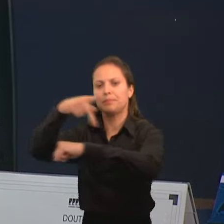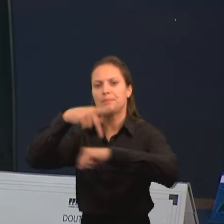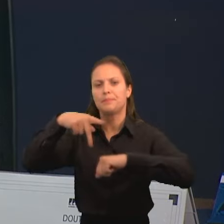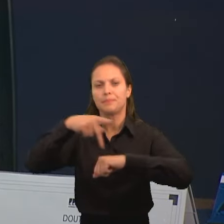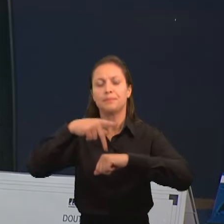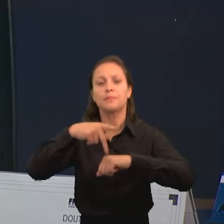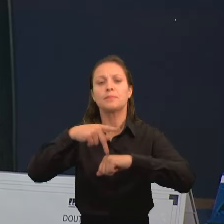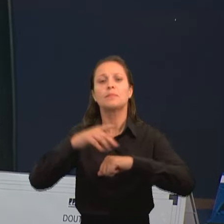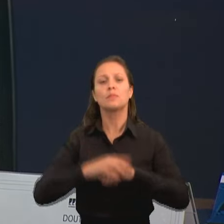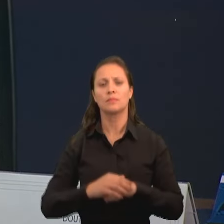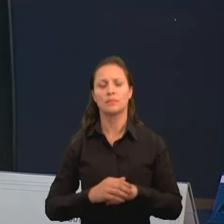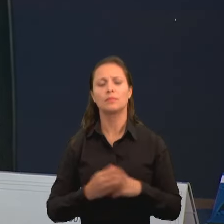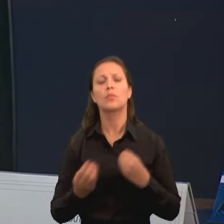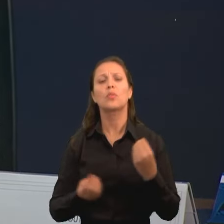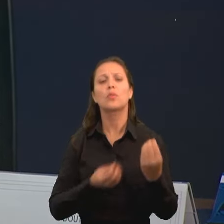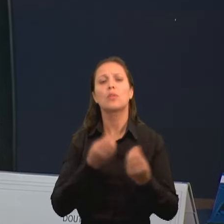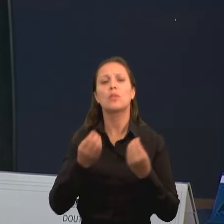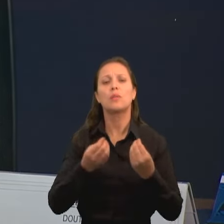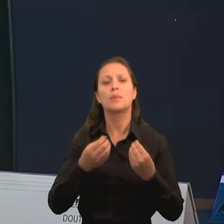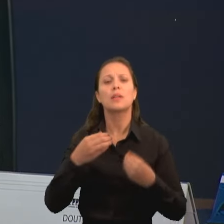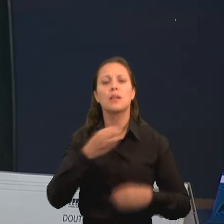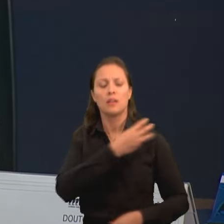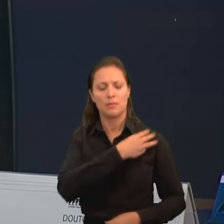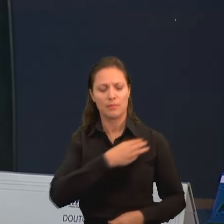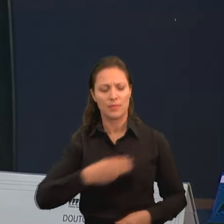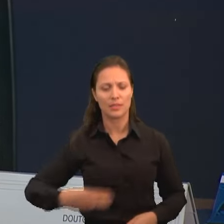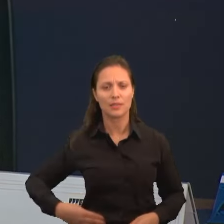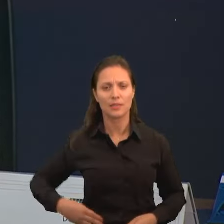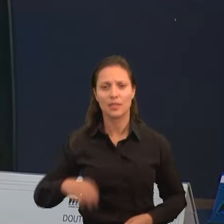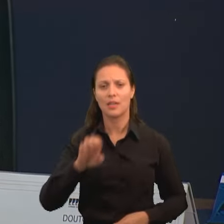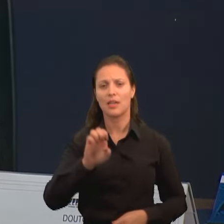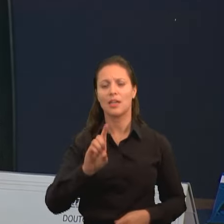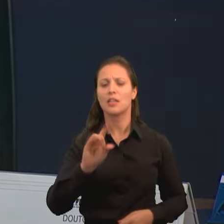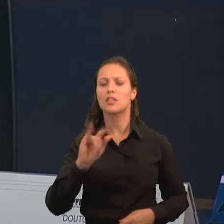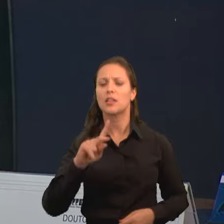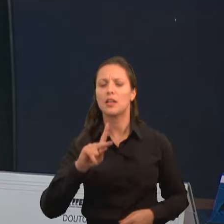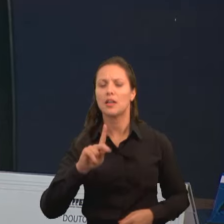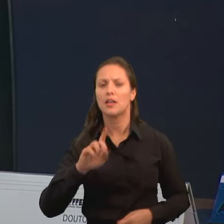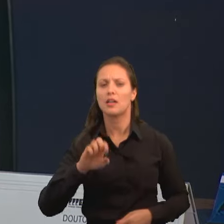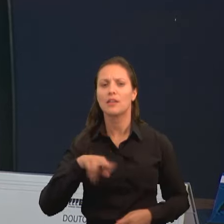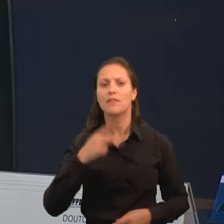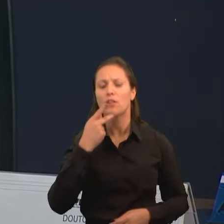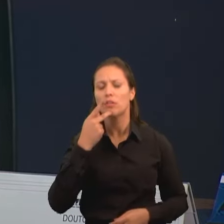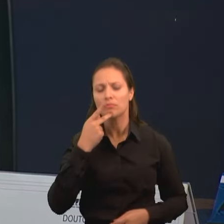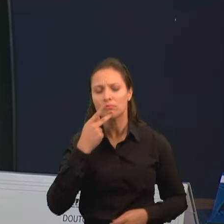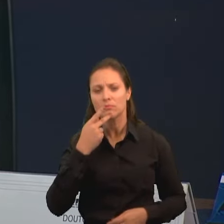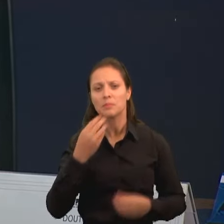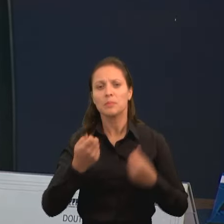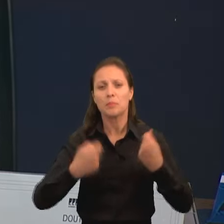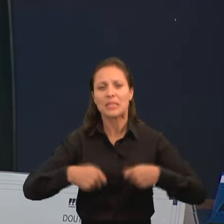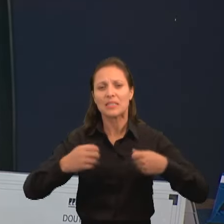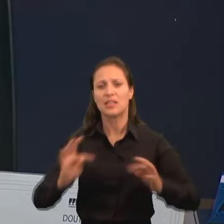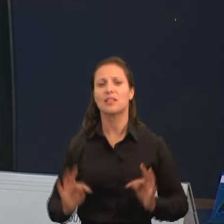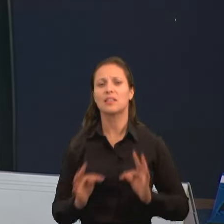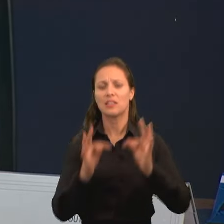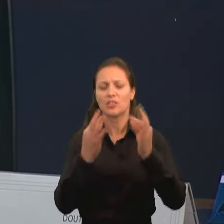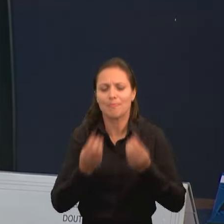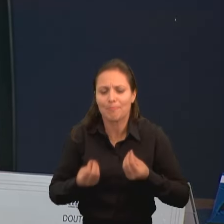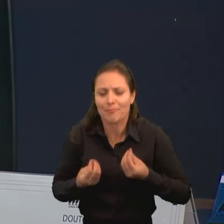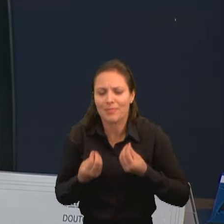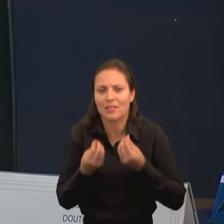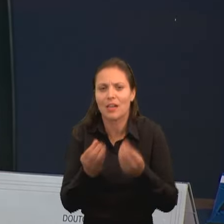países. En palabras de la ministra Egileni, colocar las tecnologías